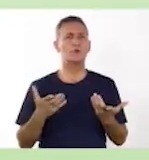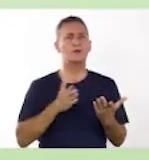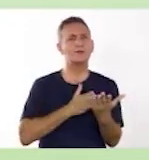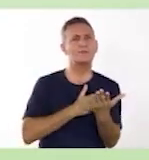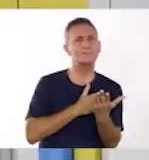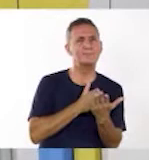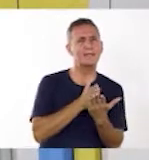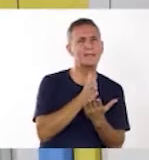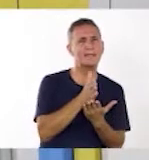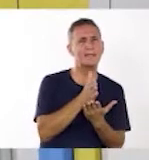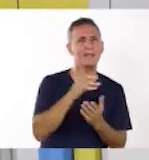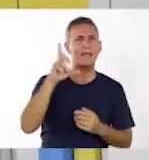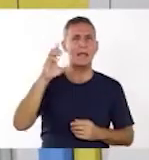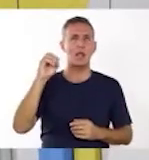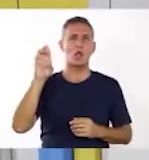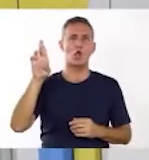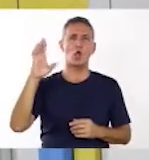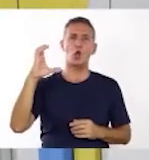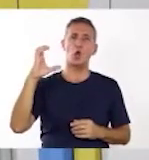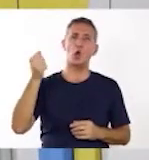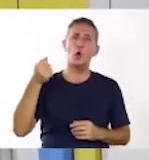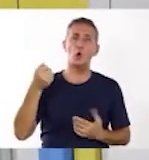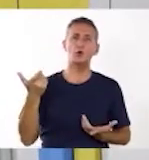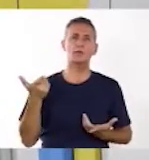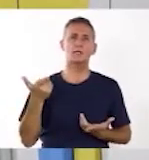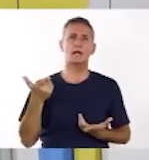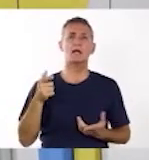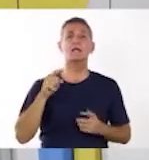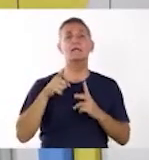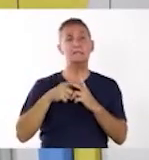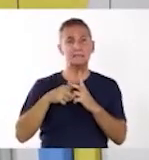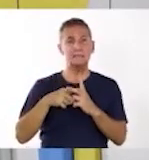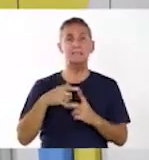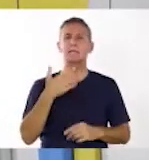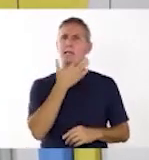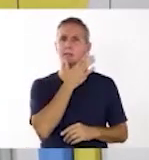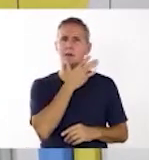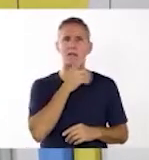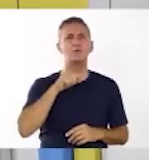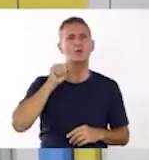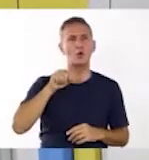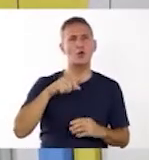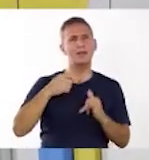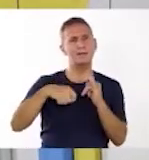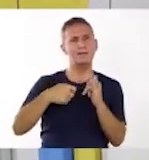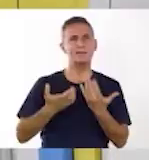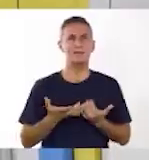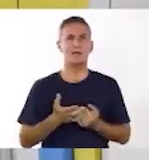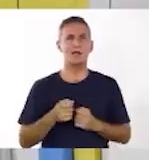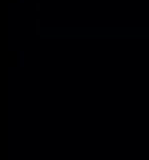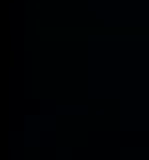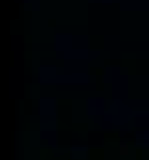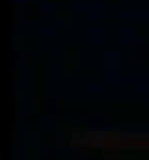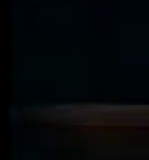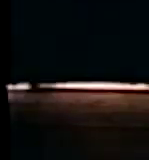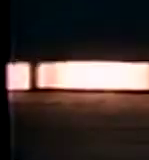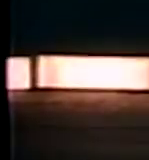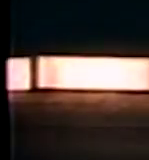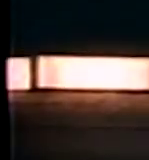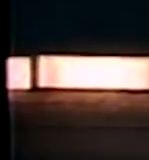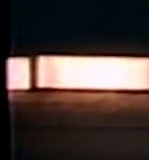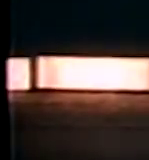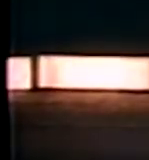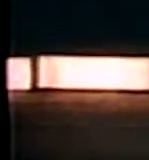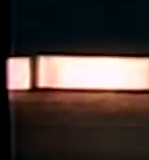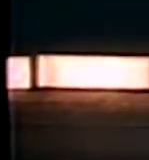sobre esta trayectoria de Lorca y qué les pareció este documental.